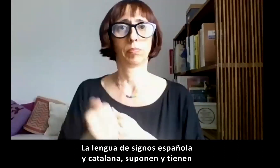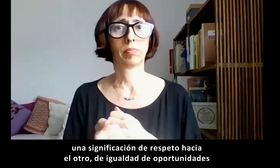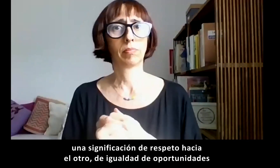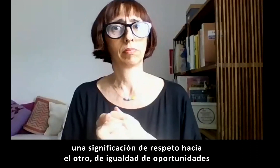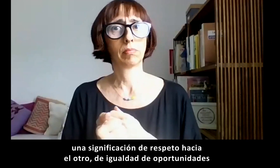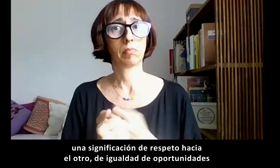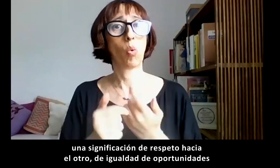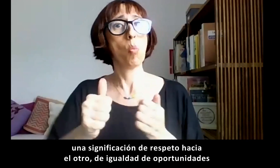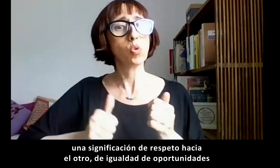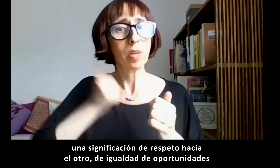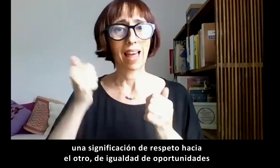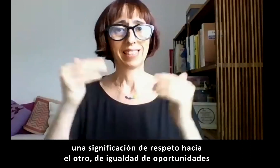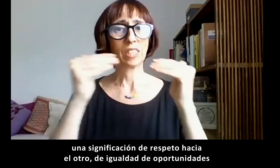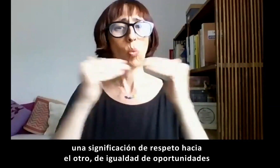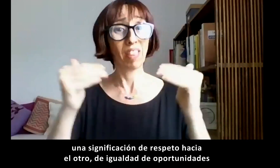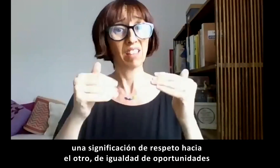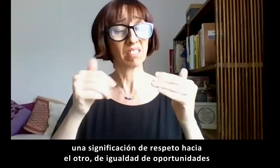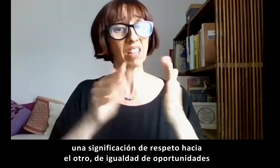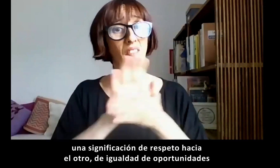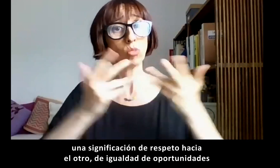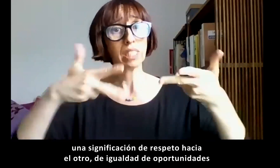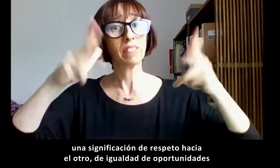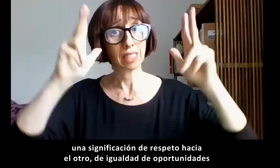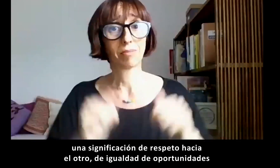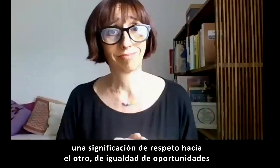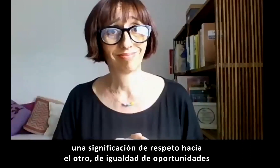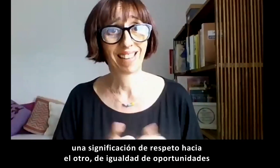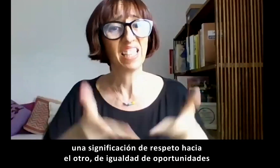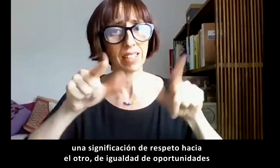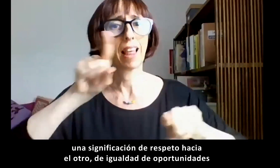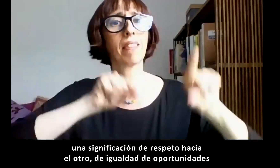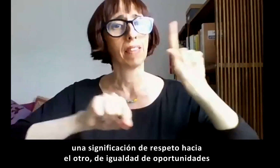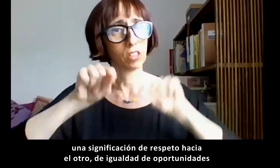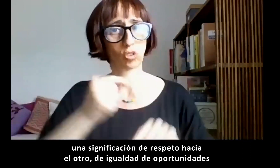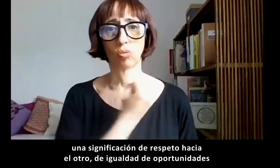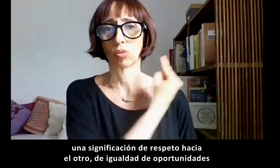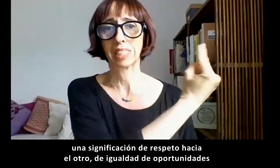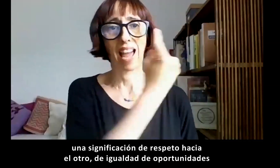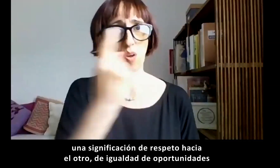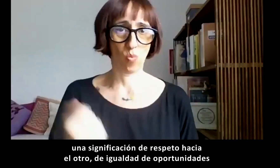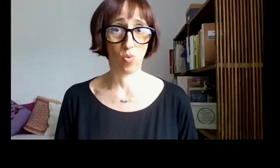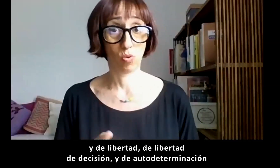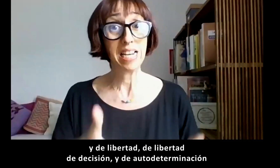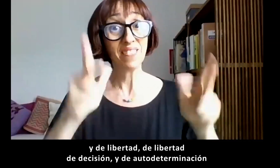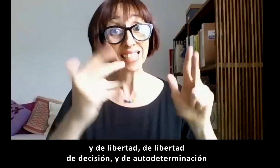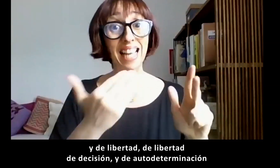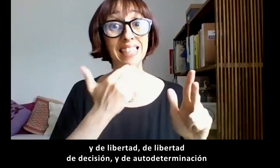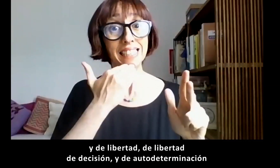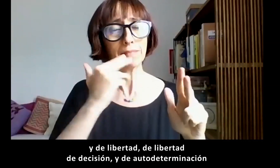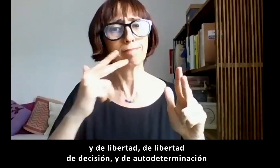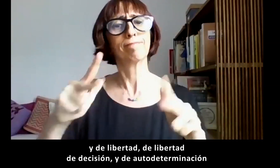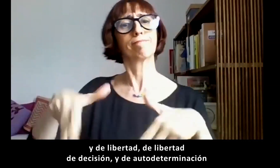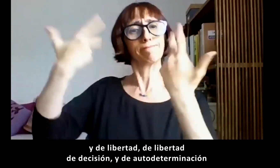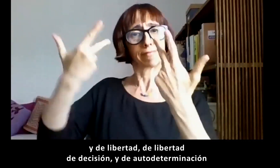suponen y tienen una significación de respeto hacia el otro, de igualdad de oportunidades y de libertad